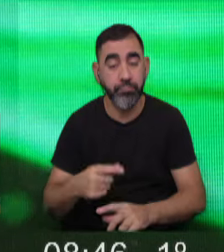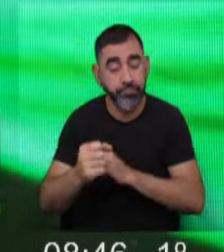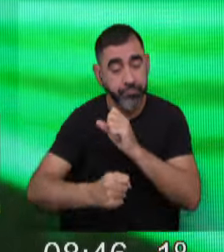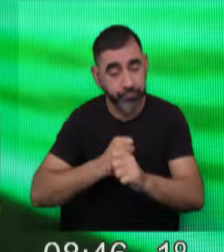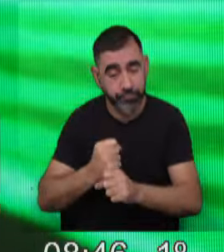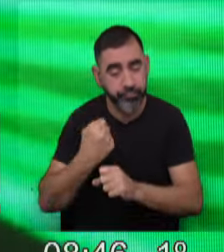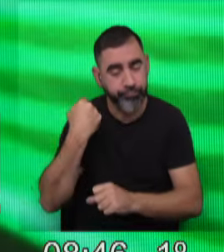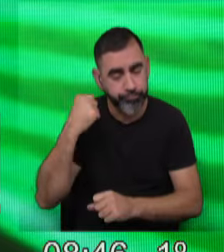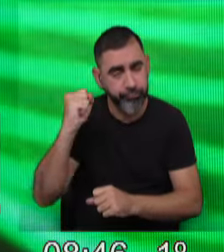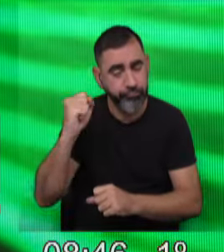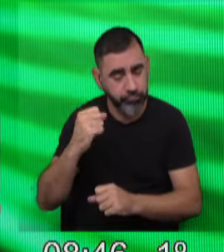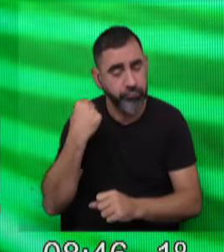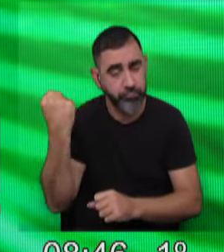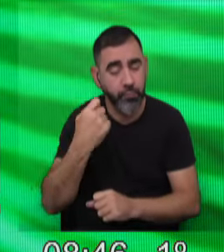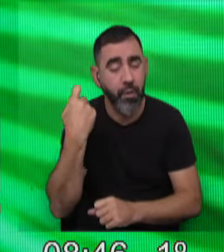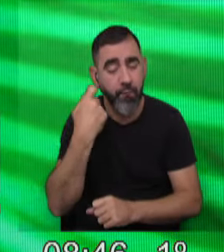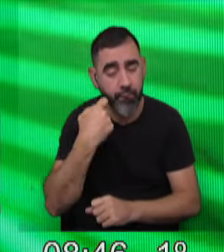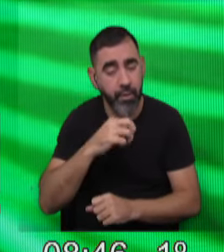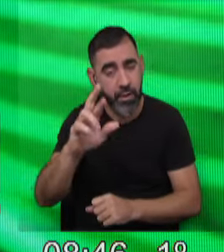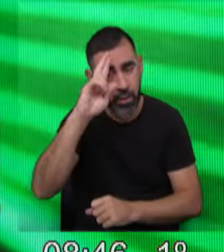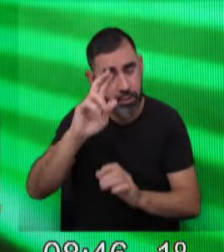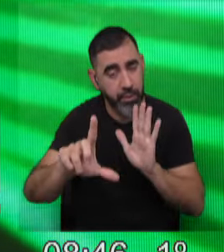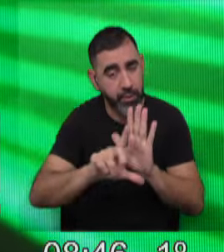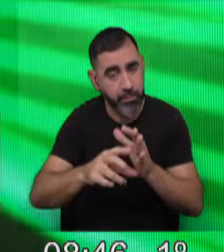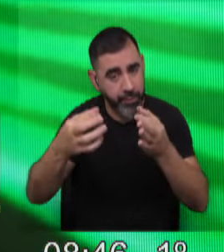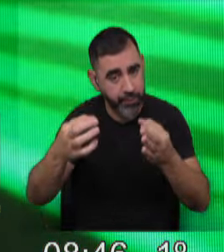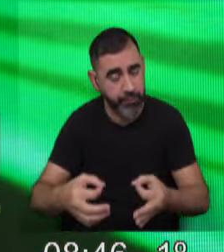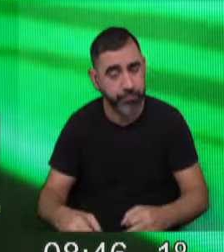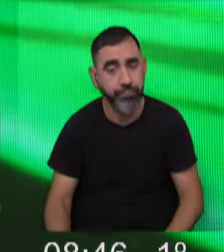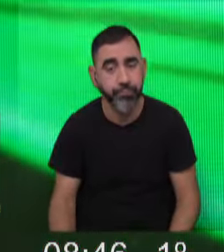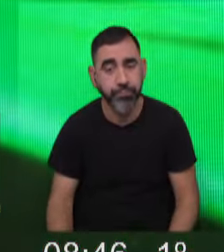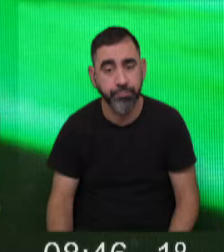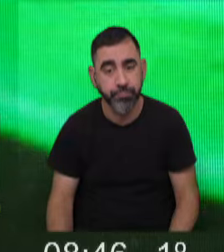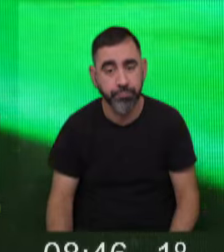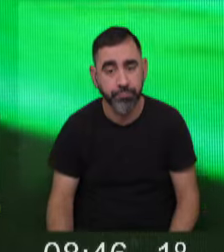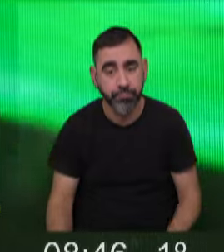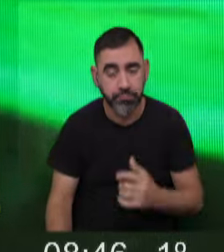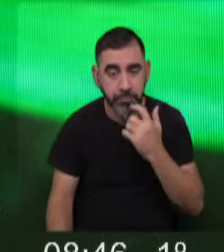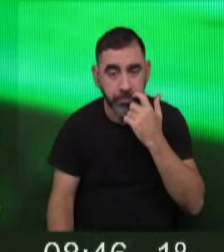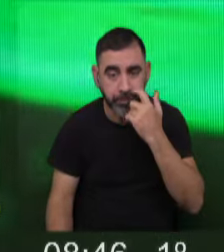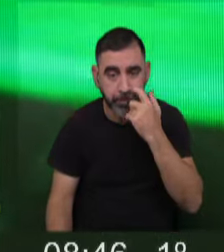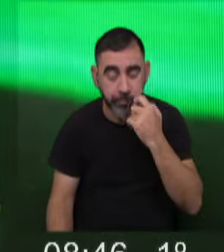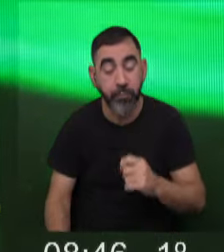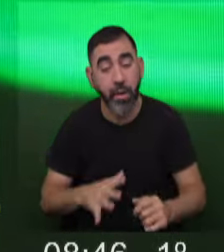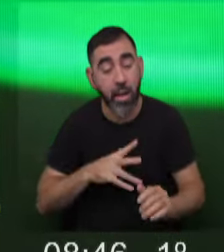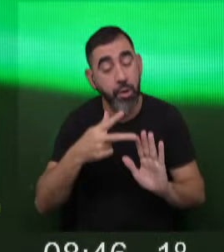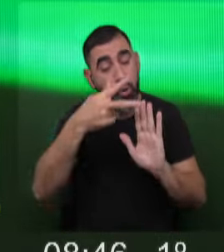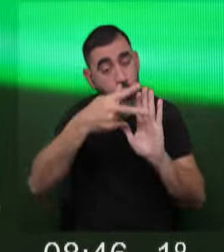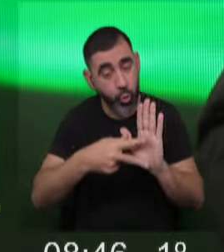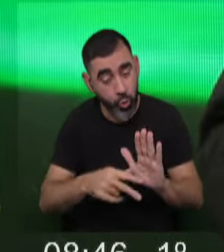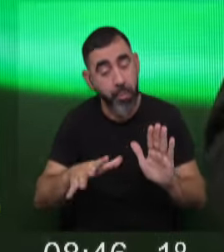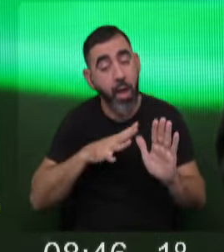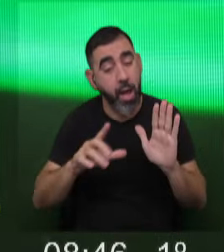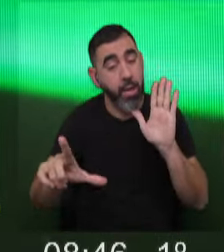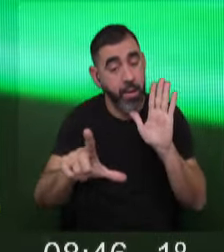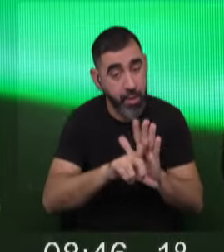un incumplimiento importante con esa ley. De lo que decíamos recién, de esto de hay normativa, hay legislación